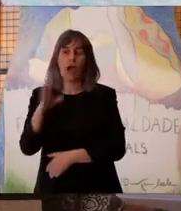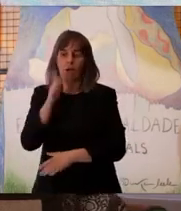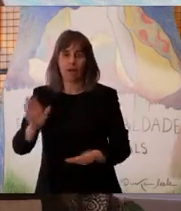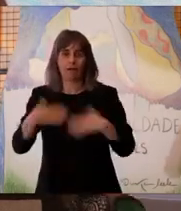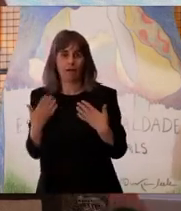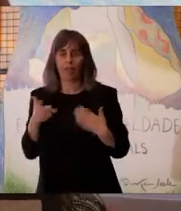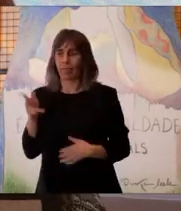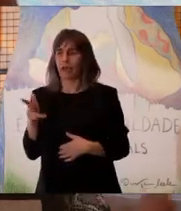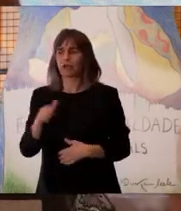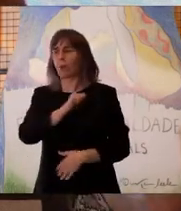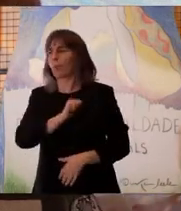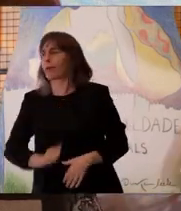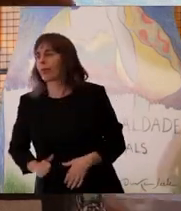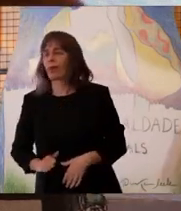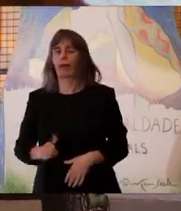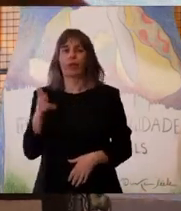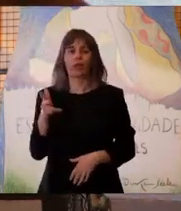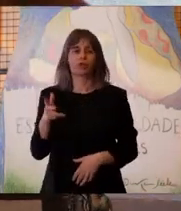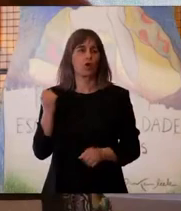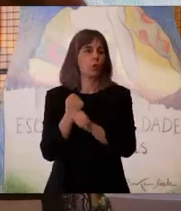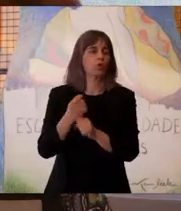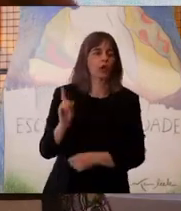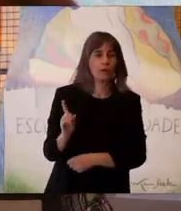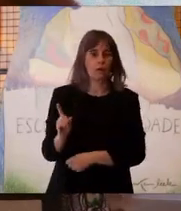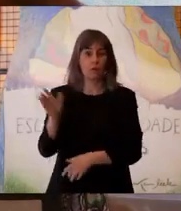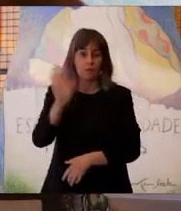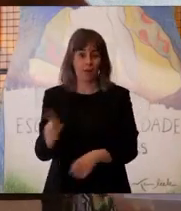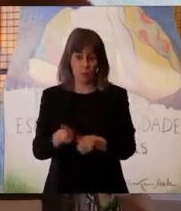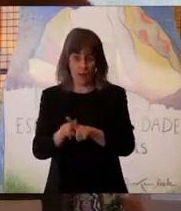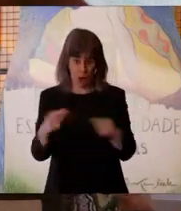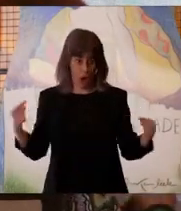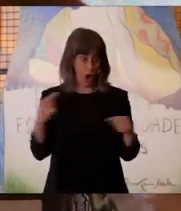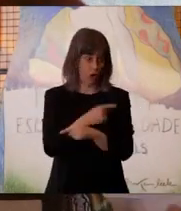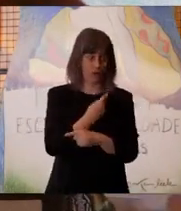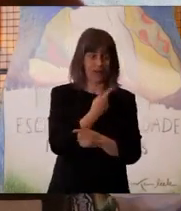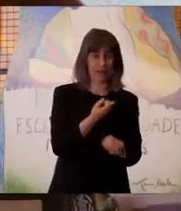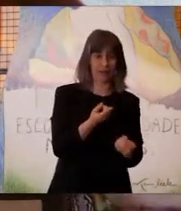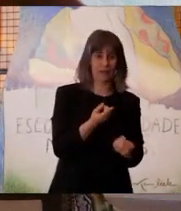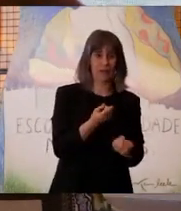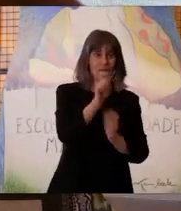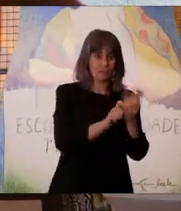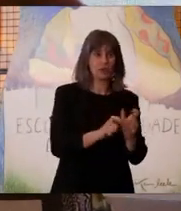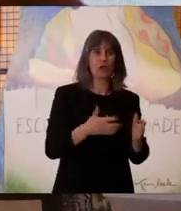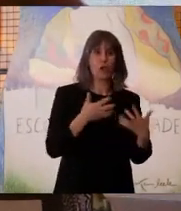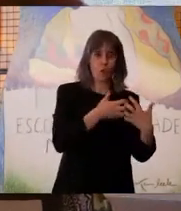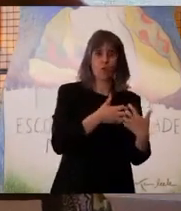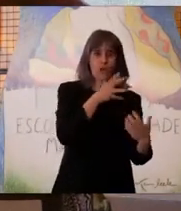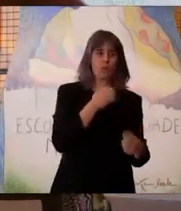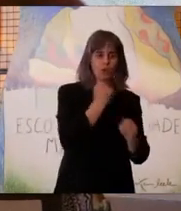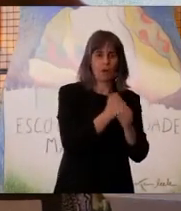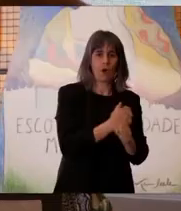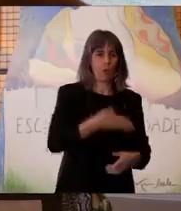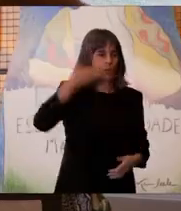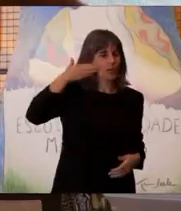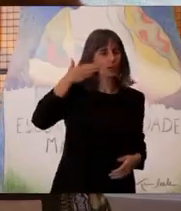pereza el derecho al no trabajo etcétera Bueno pues es parecería contradictorio con la gente que está luchando por tener un trabajo digno etcétera Bueno pues hay algo que